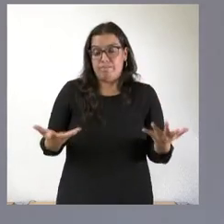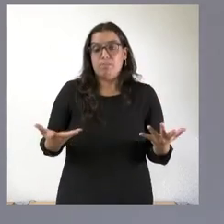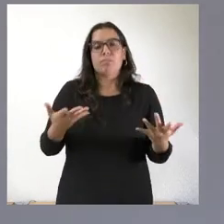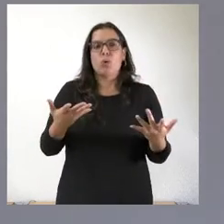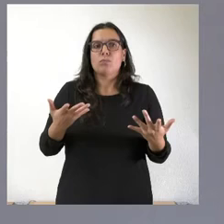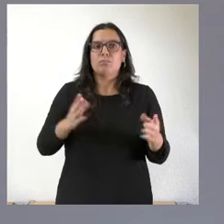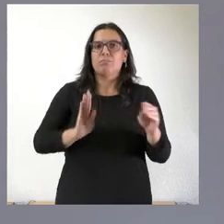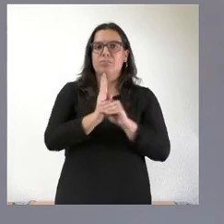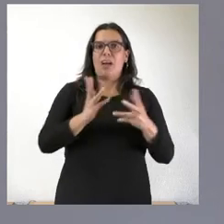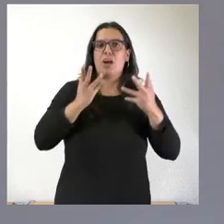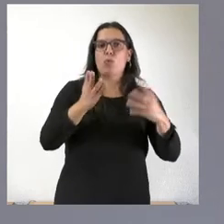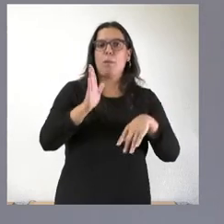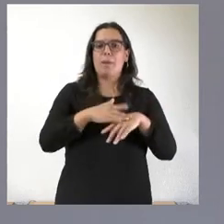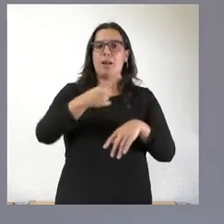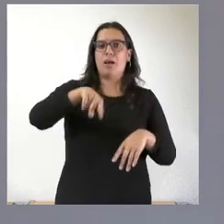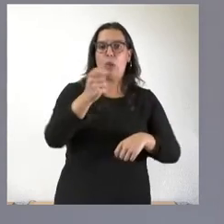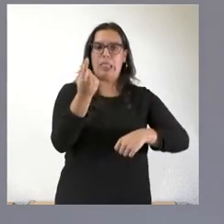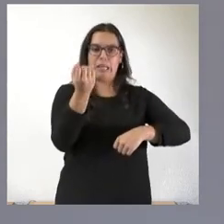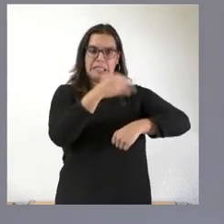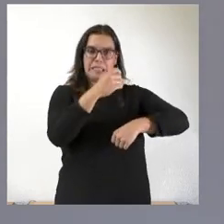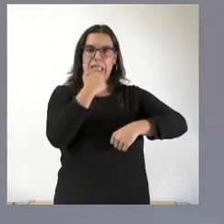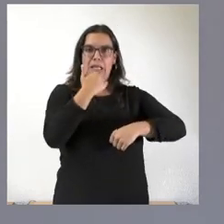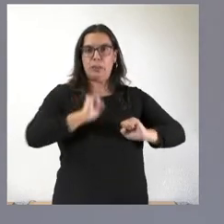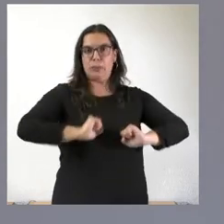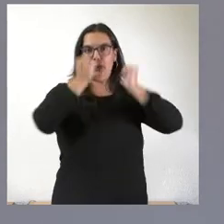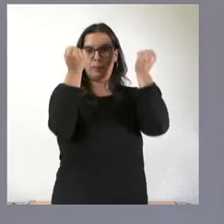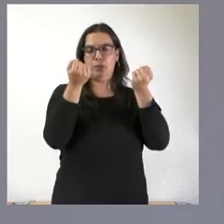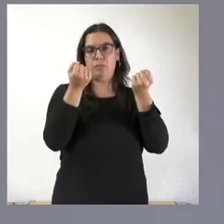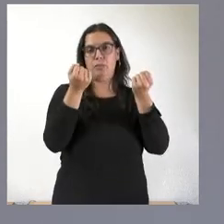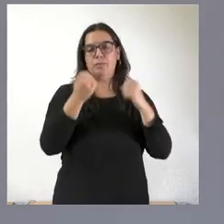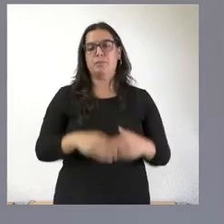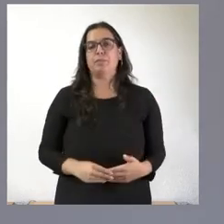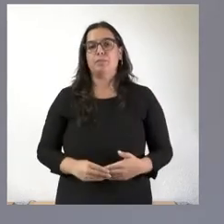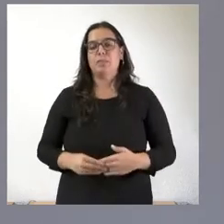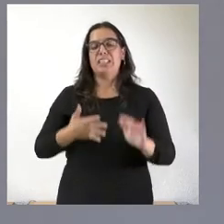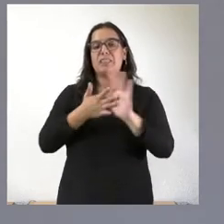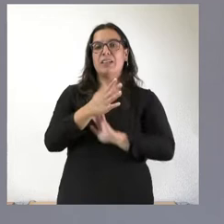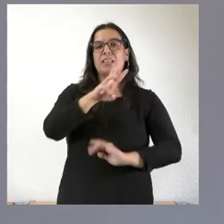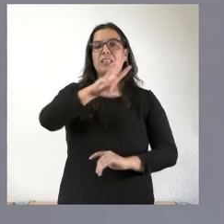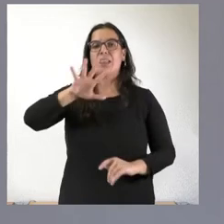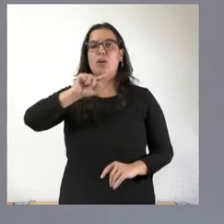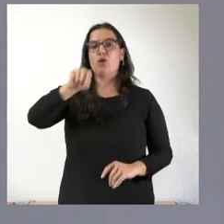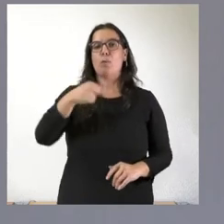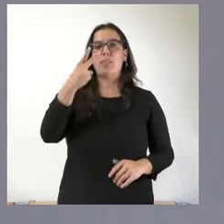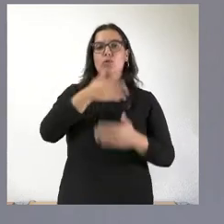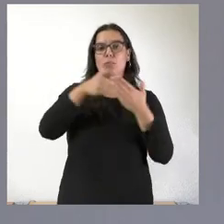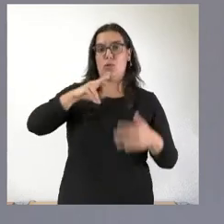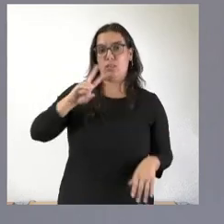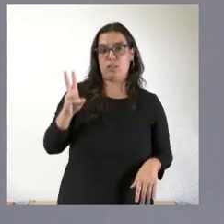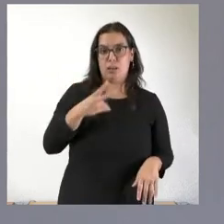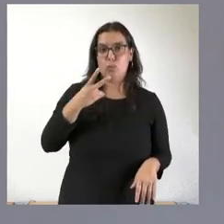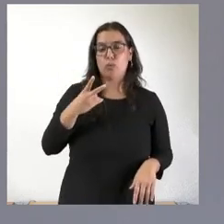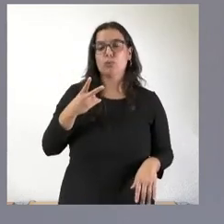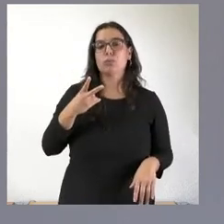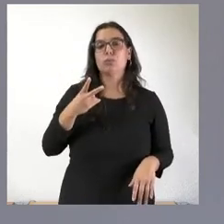mejorar la situación de solvencia y tesorería de las explotaciones agrarias. Estamos hablando de 35,2 millones de euros